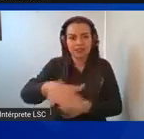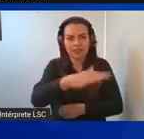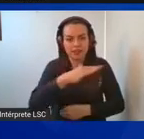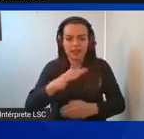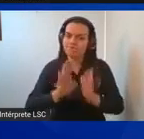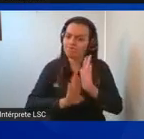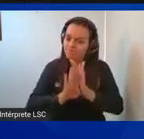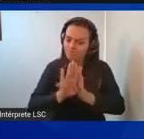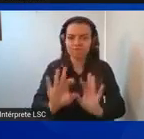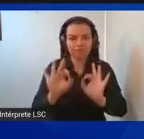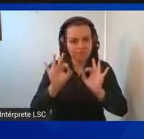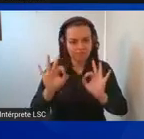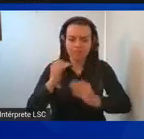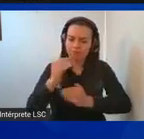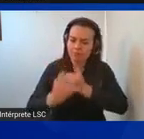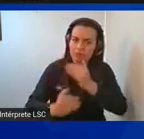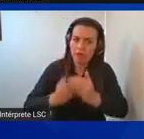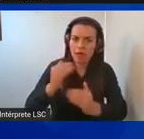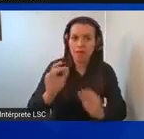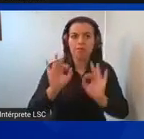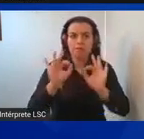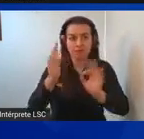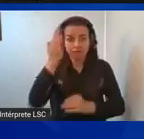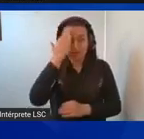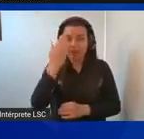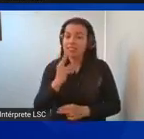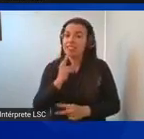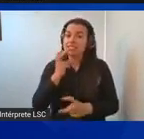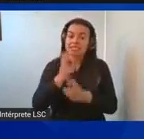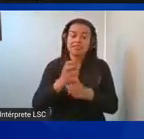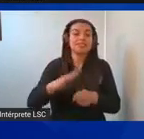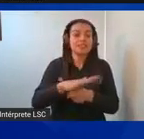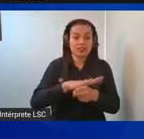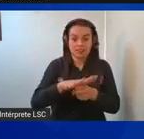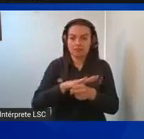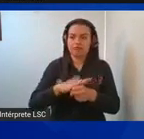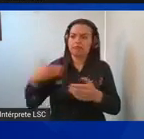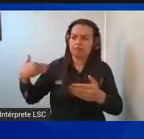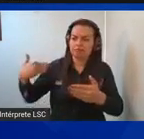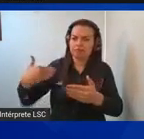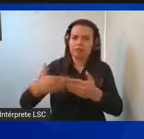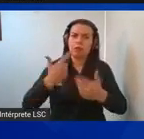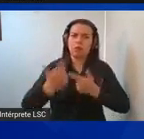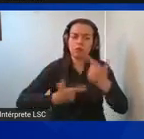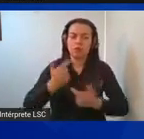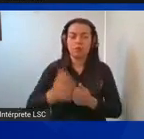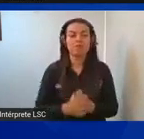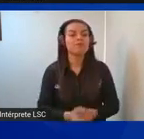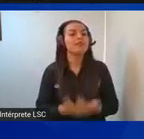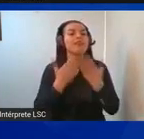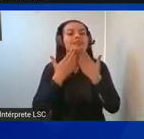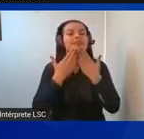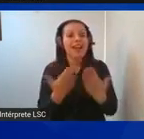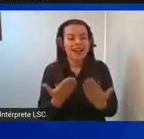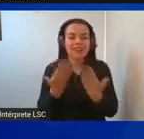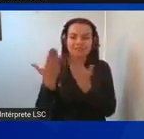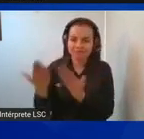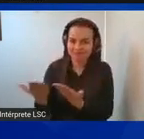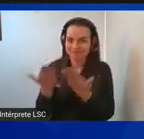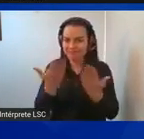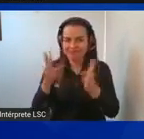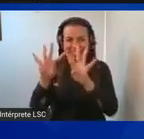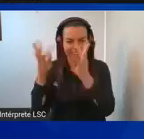avanzando en esta difícil lucha que ustedes han venido dando. Sí. Pues muchas gracias, senador y senadora, por esta aclaración en esos